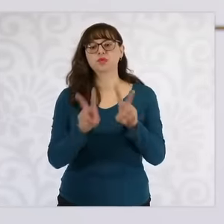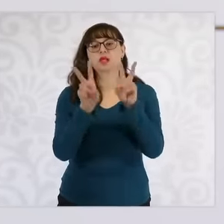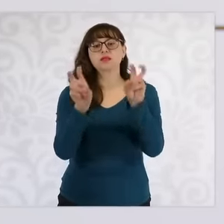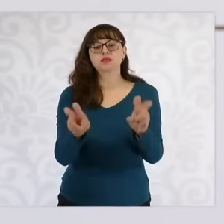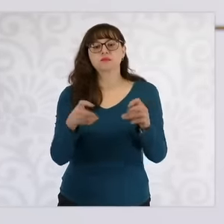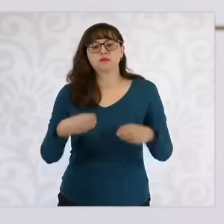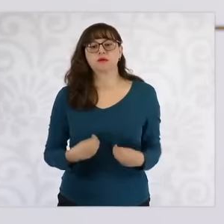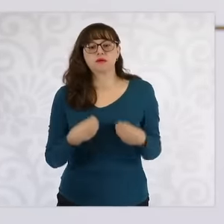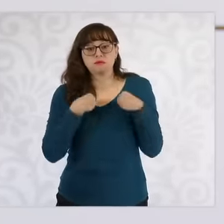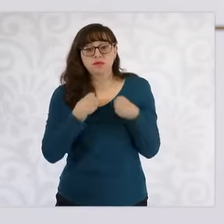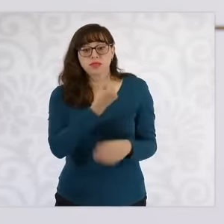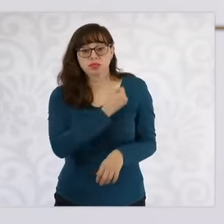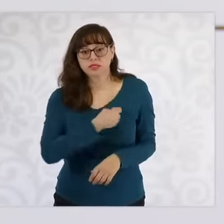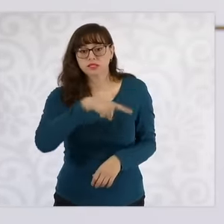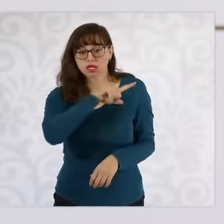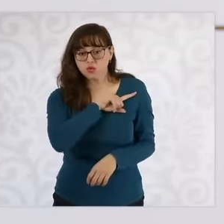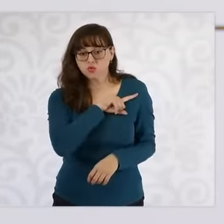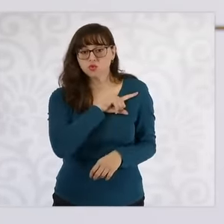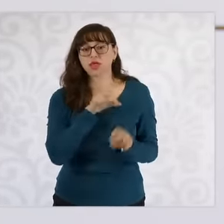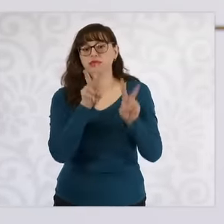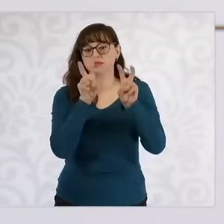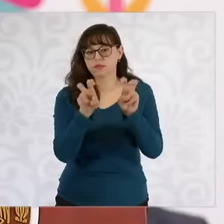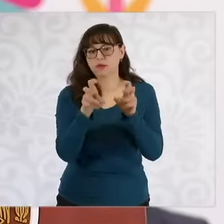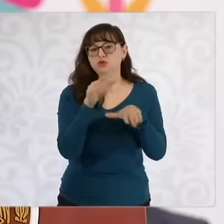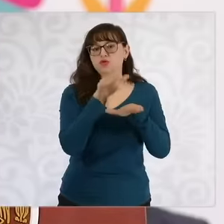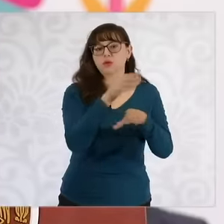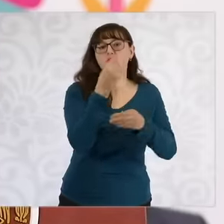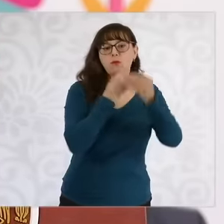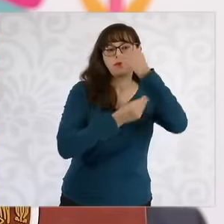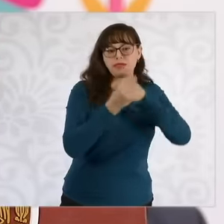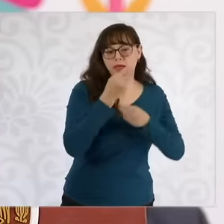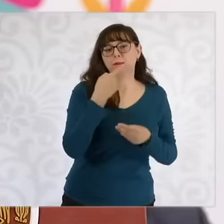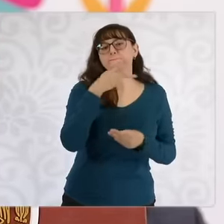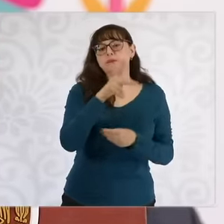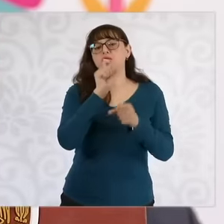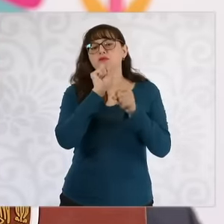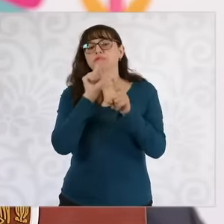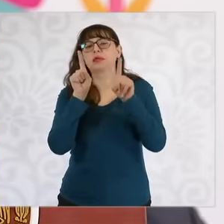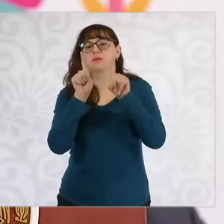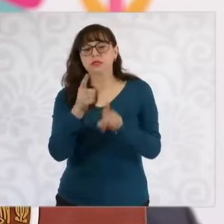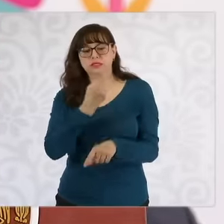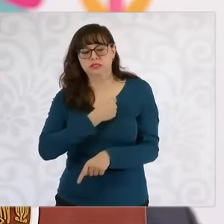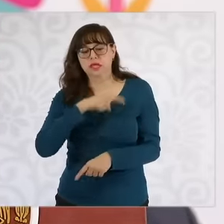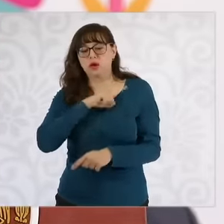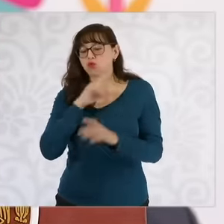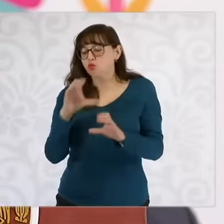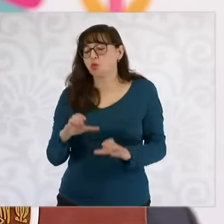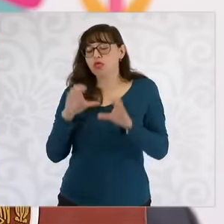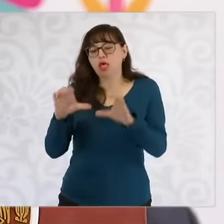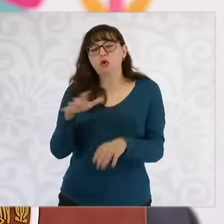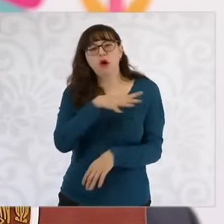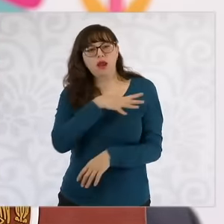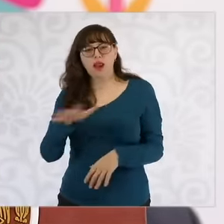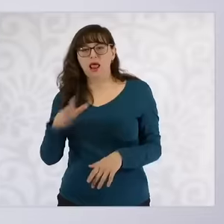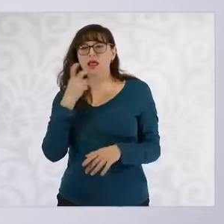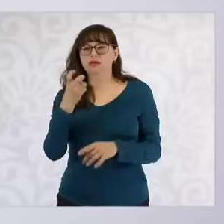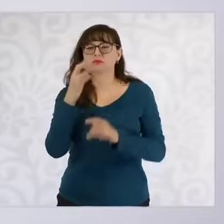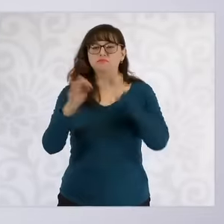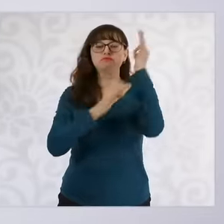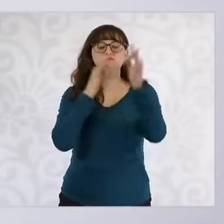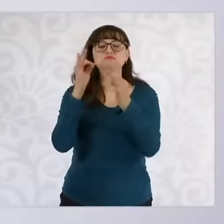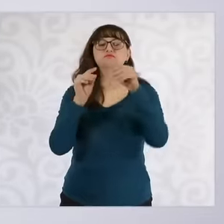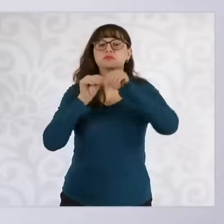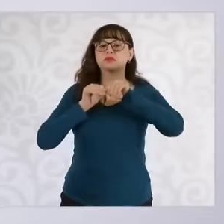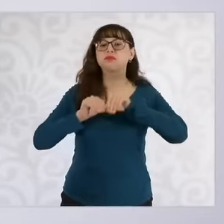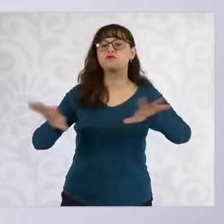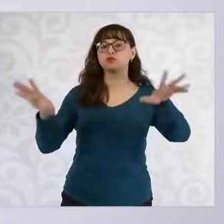no solamente tiene que ver con alimentación, sino también con el cuidado de la salud. Entonces, la campaña